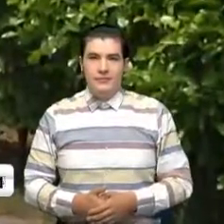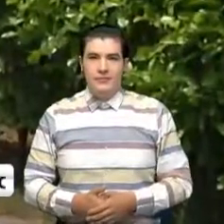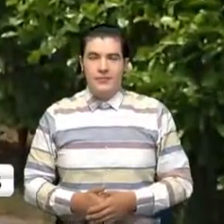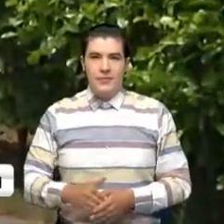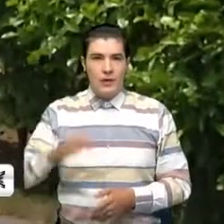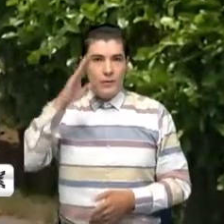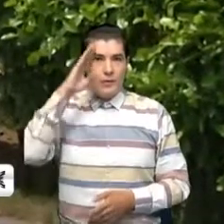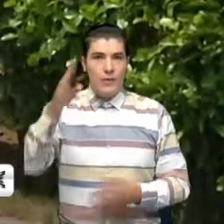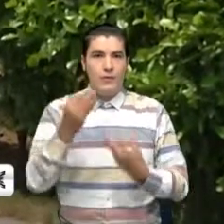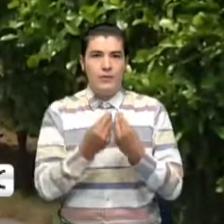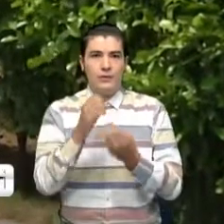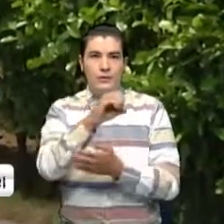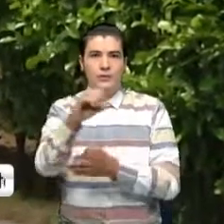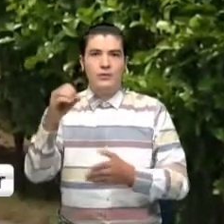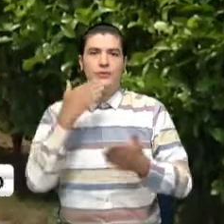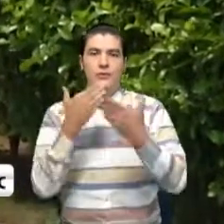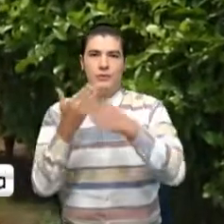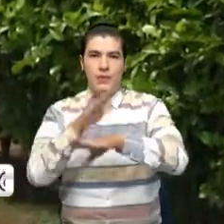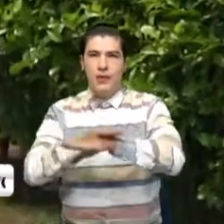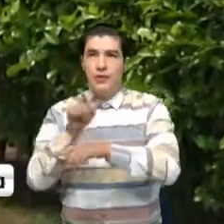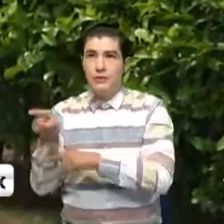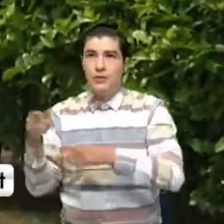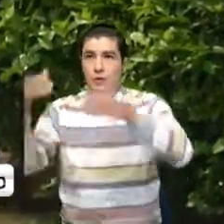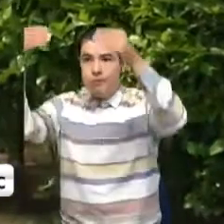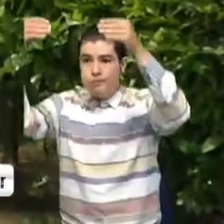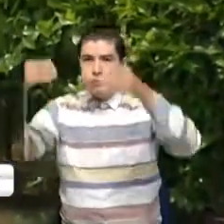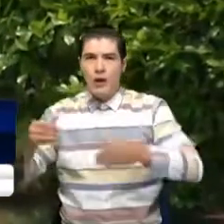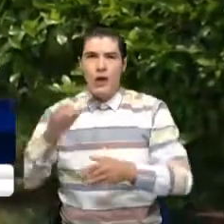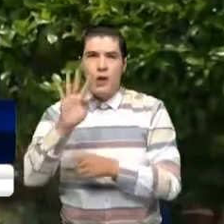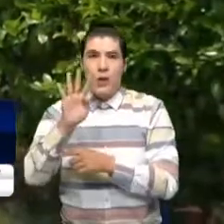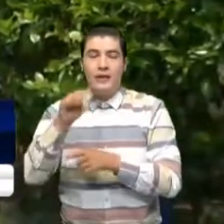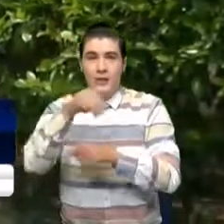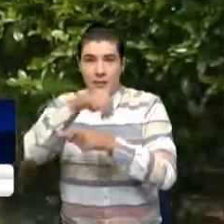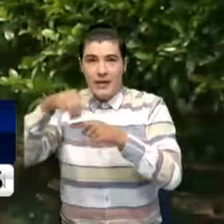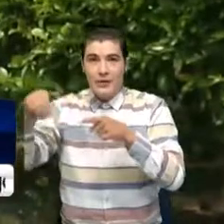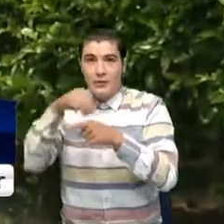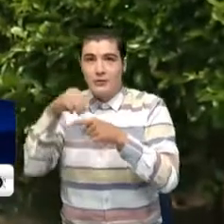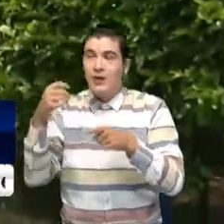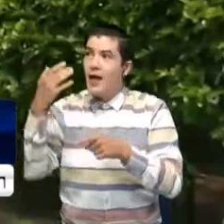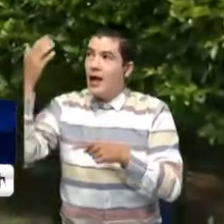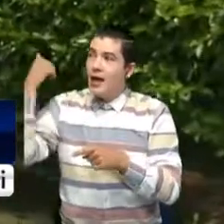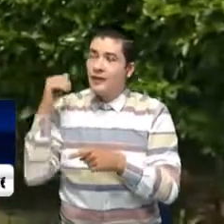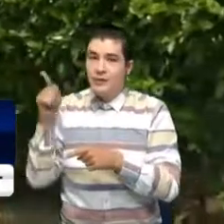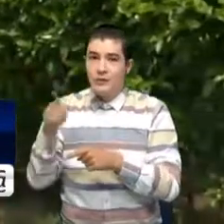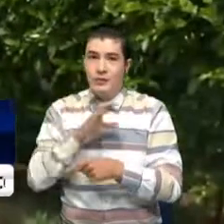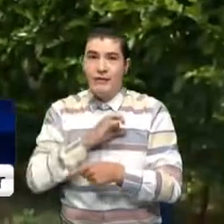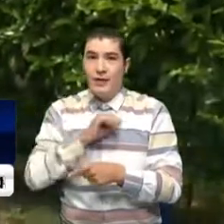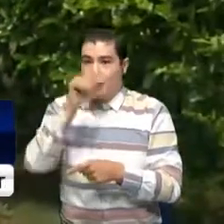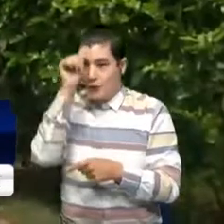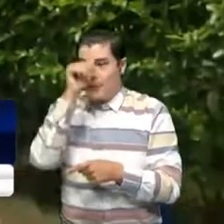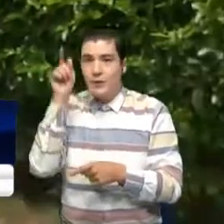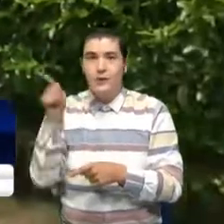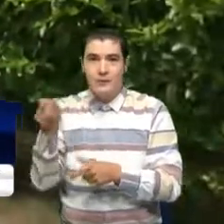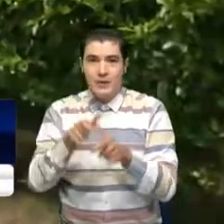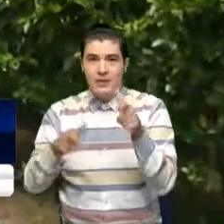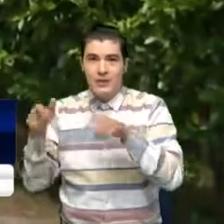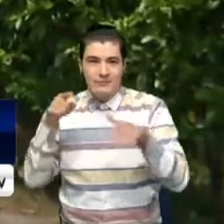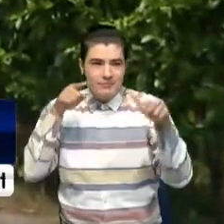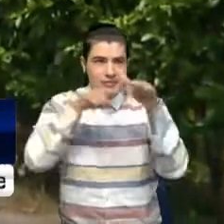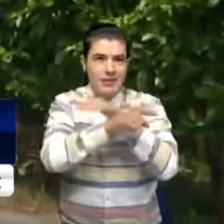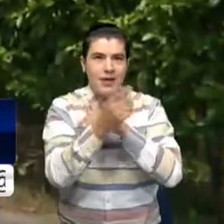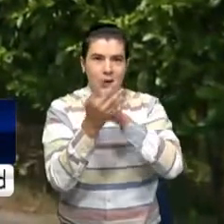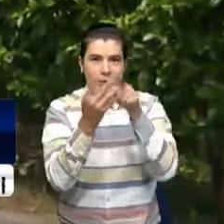hola compañero por las tardes por este mundo que tiene altura de 4 metros donde este fin de semana se produjo esta fuga de cuatro detenidos